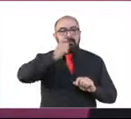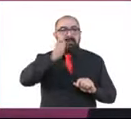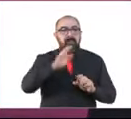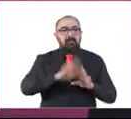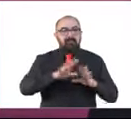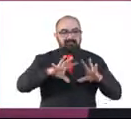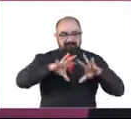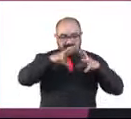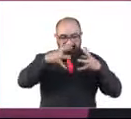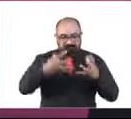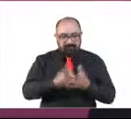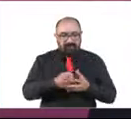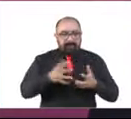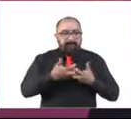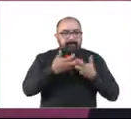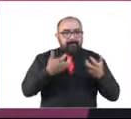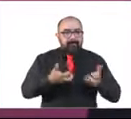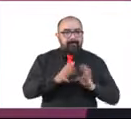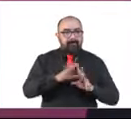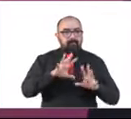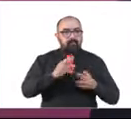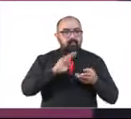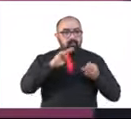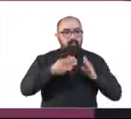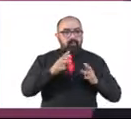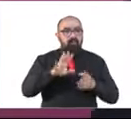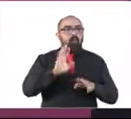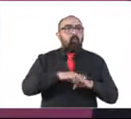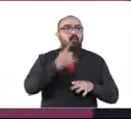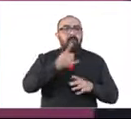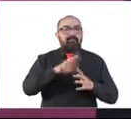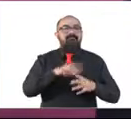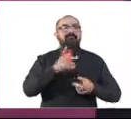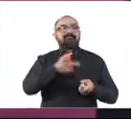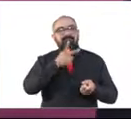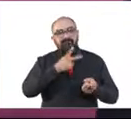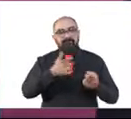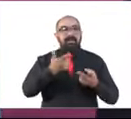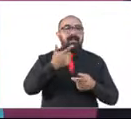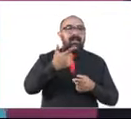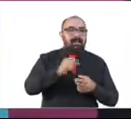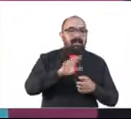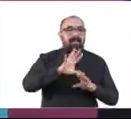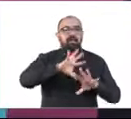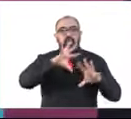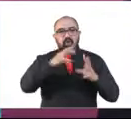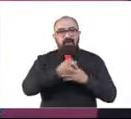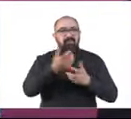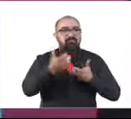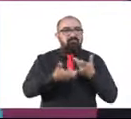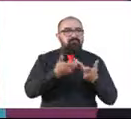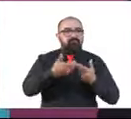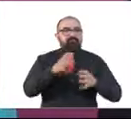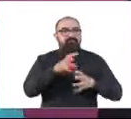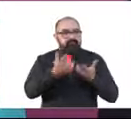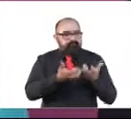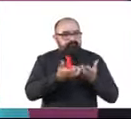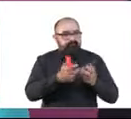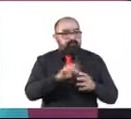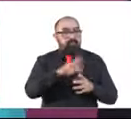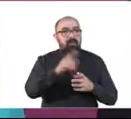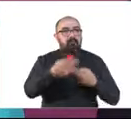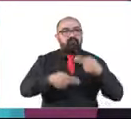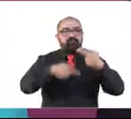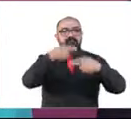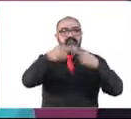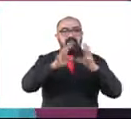a la quema histórica de combustibles fósiles, petróleo, carbón, gas natural, y también a